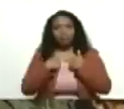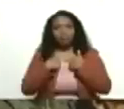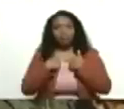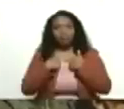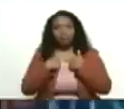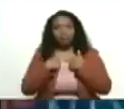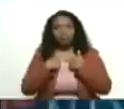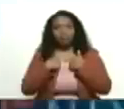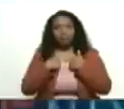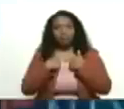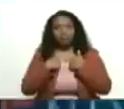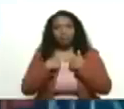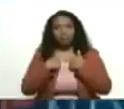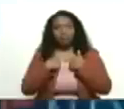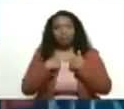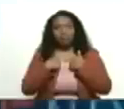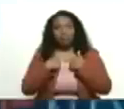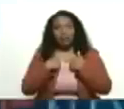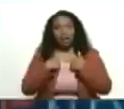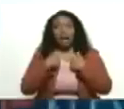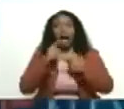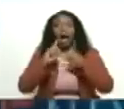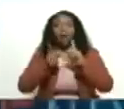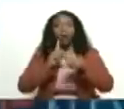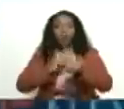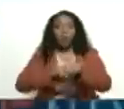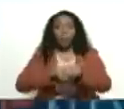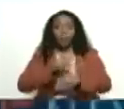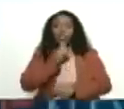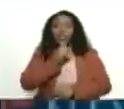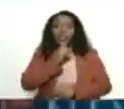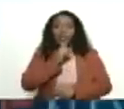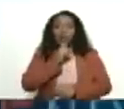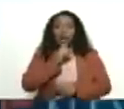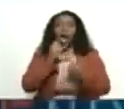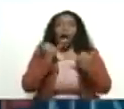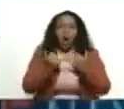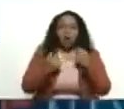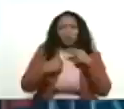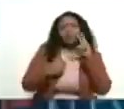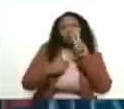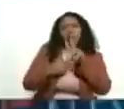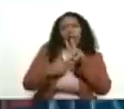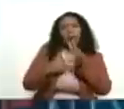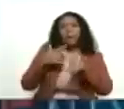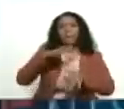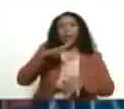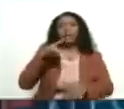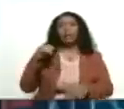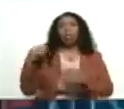incluso en los momentos de mayor dificultad, uno lo ve ahora y parece que hubieran pasado 100 años.